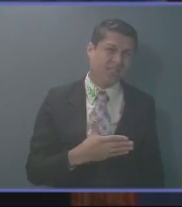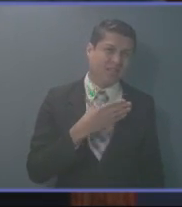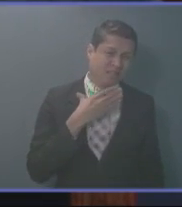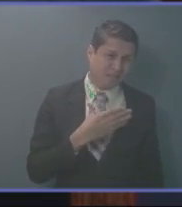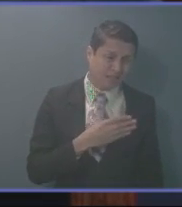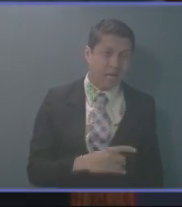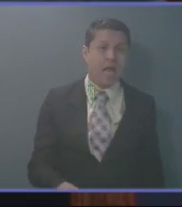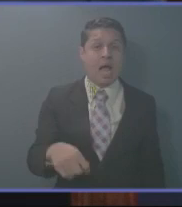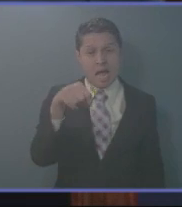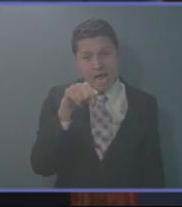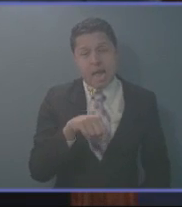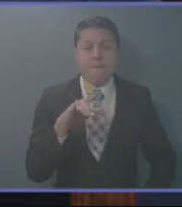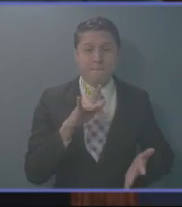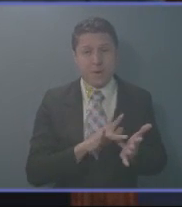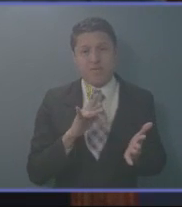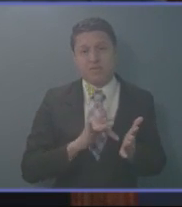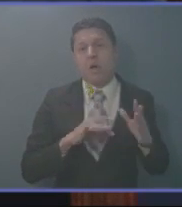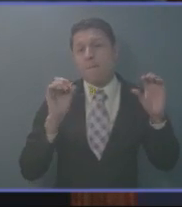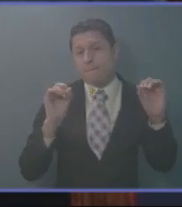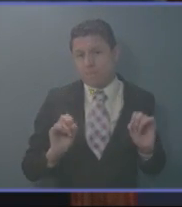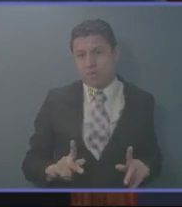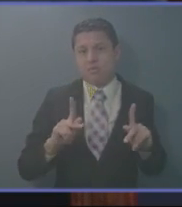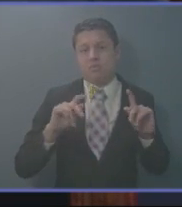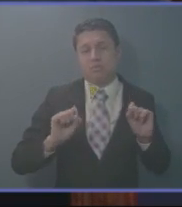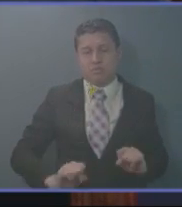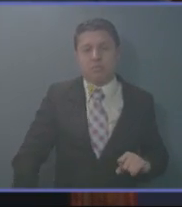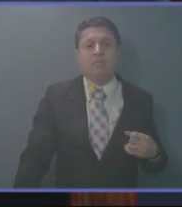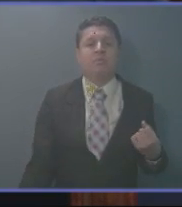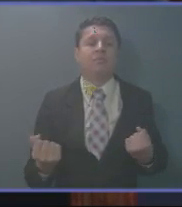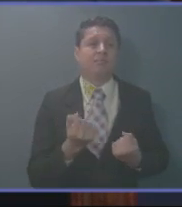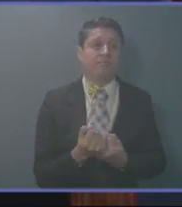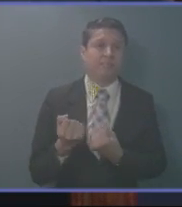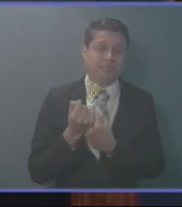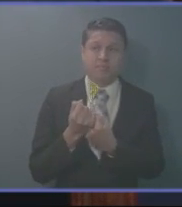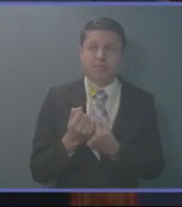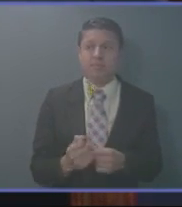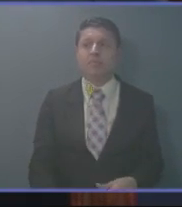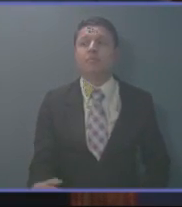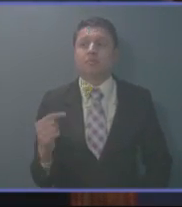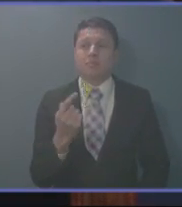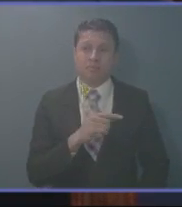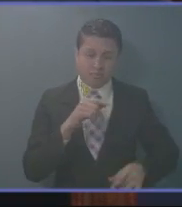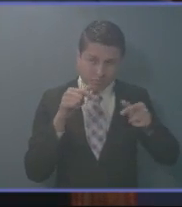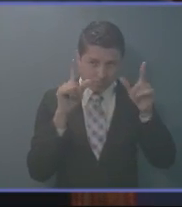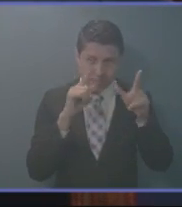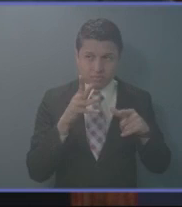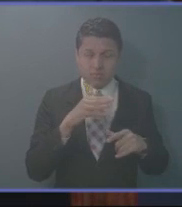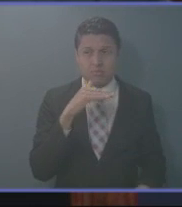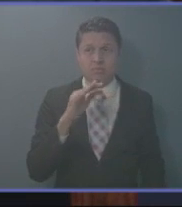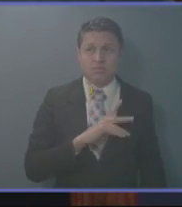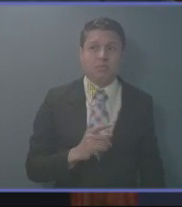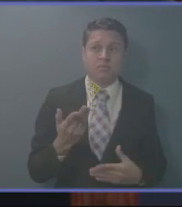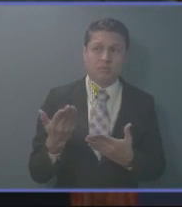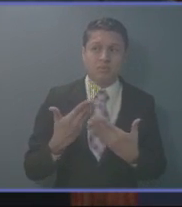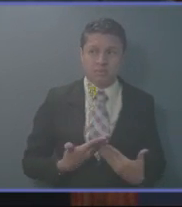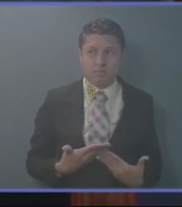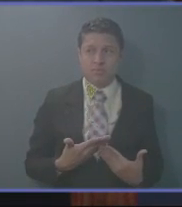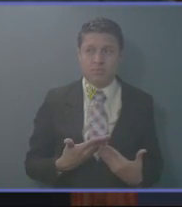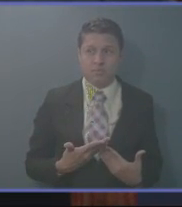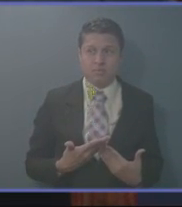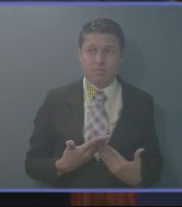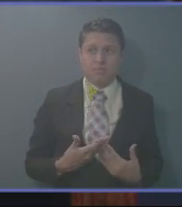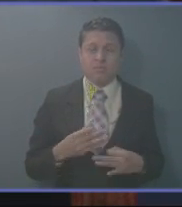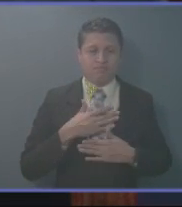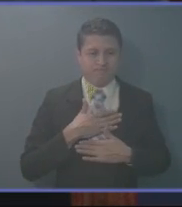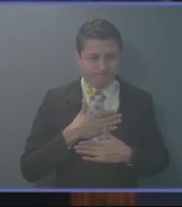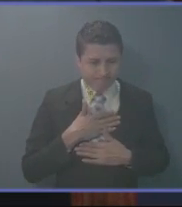es la oportunidad para que se le pueda inyectar al sector agropecuario nacional toda la